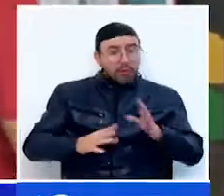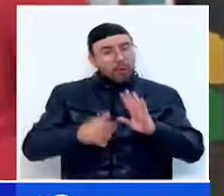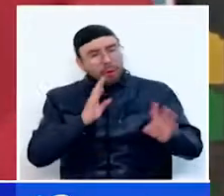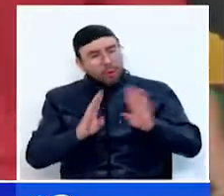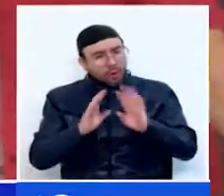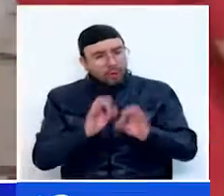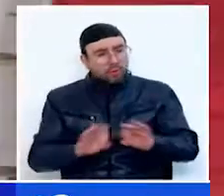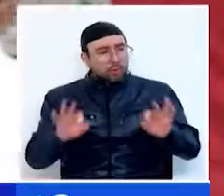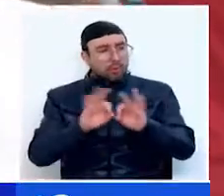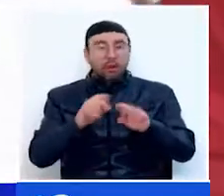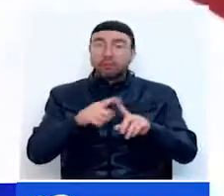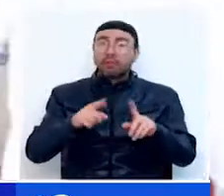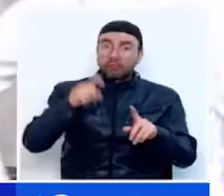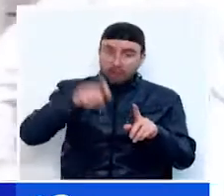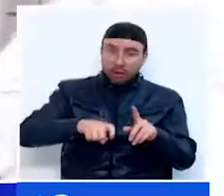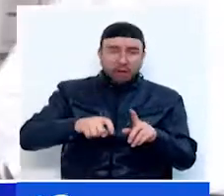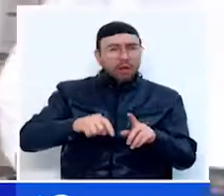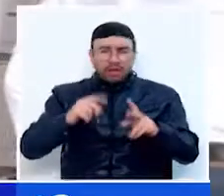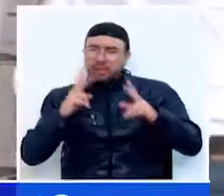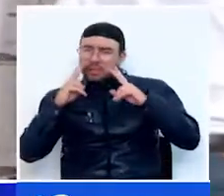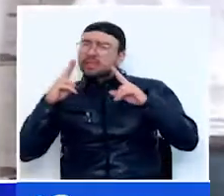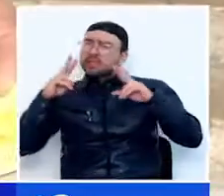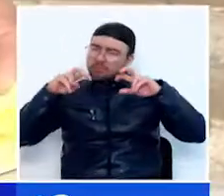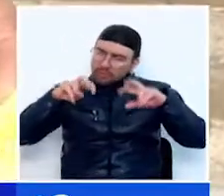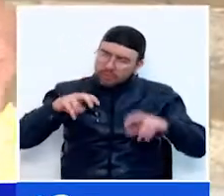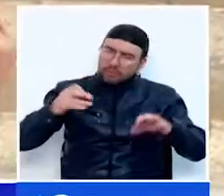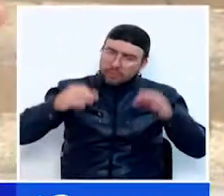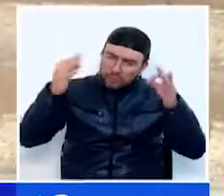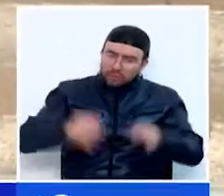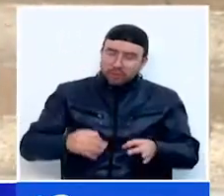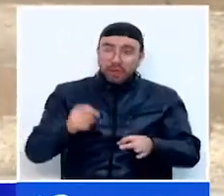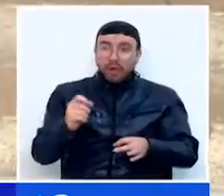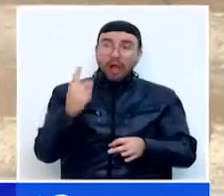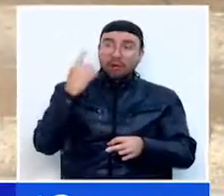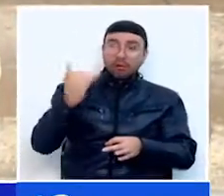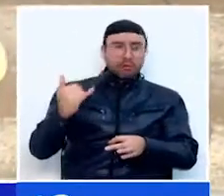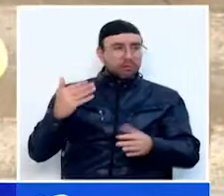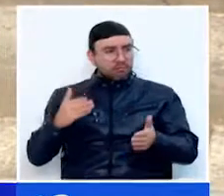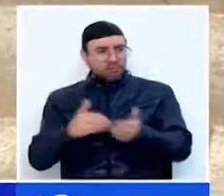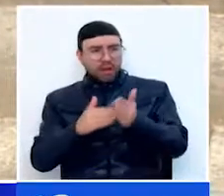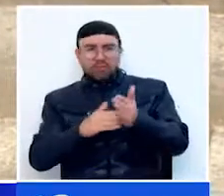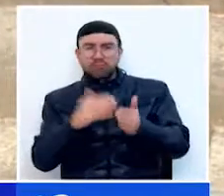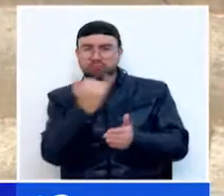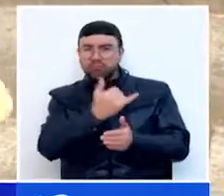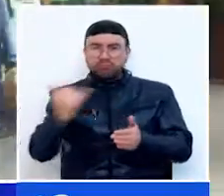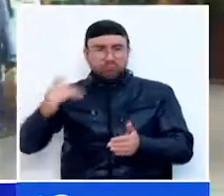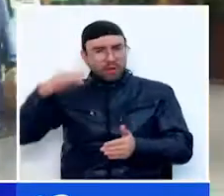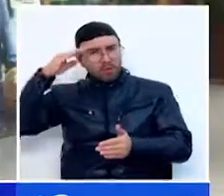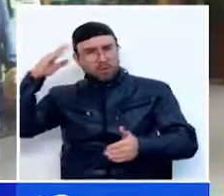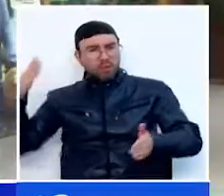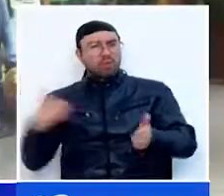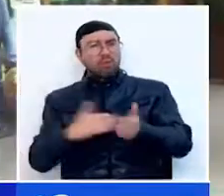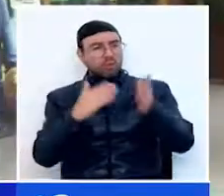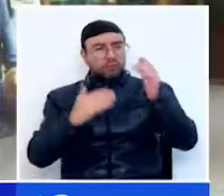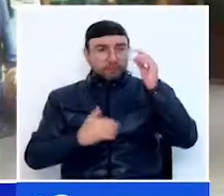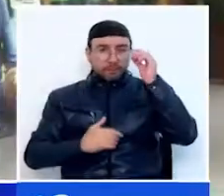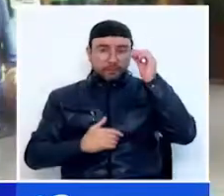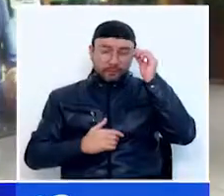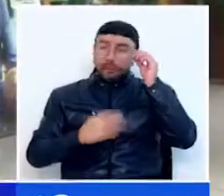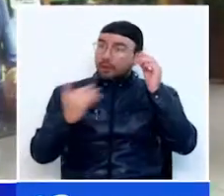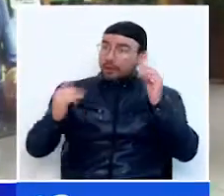que se debe efectuar realmente una investigación por los presuntos abusos de las autoridades. Que el